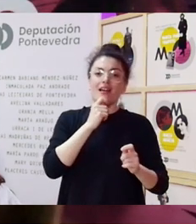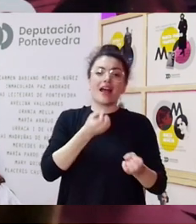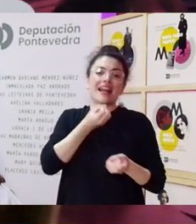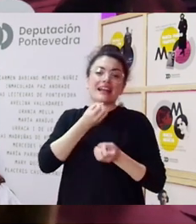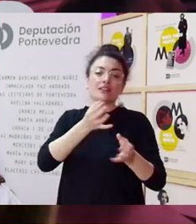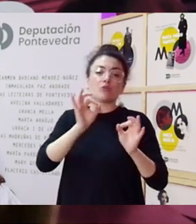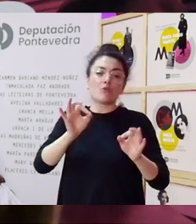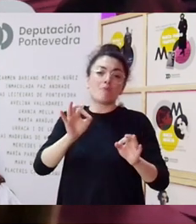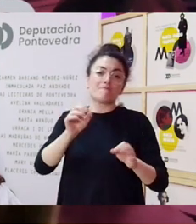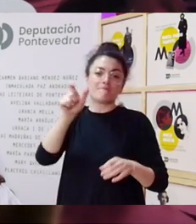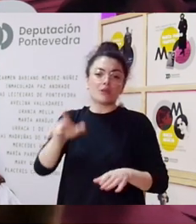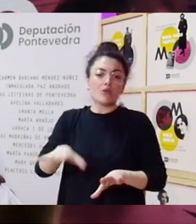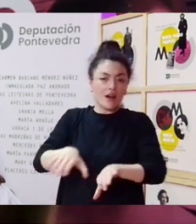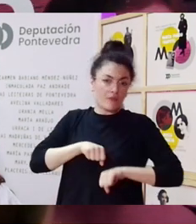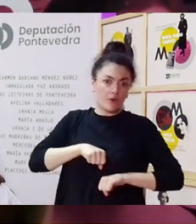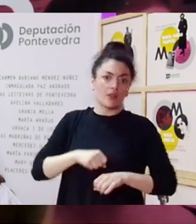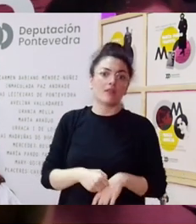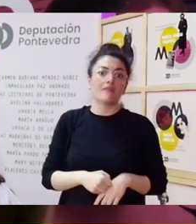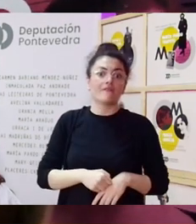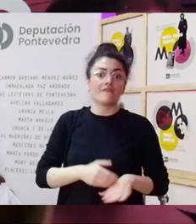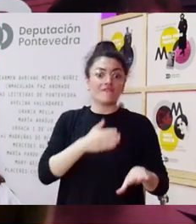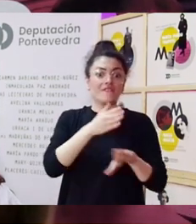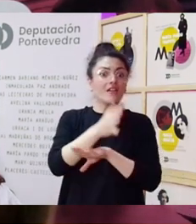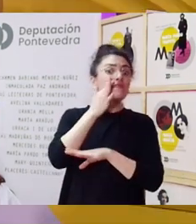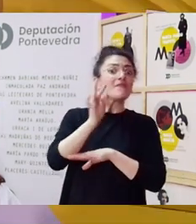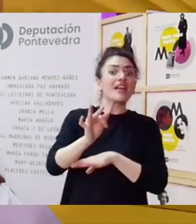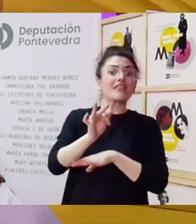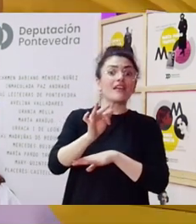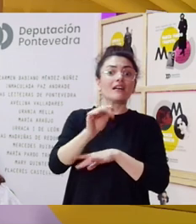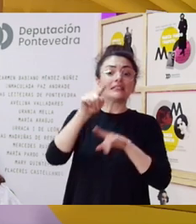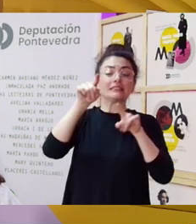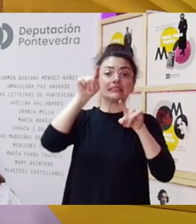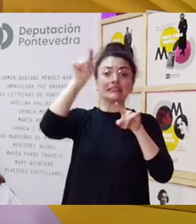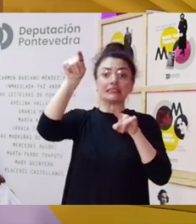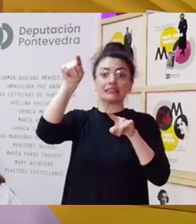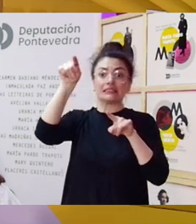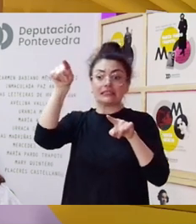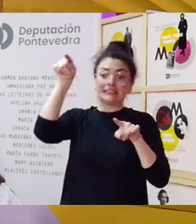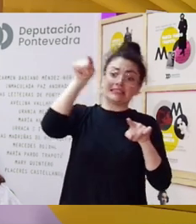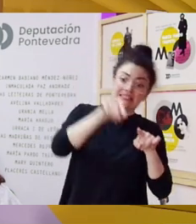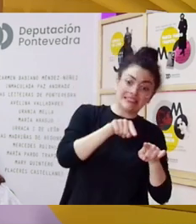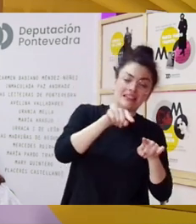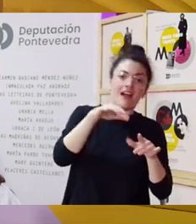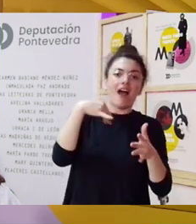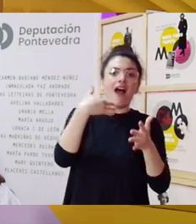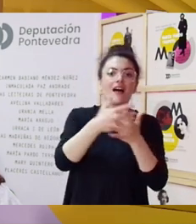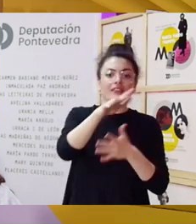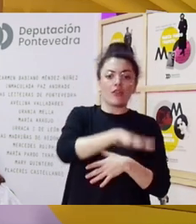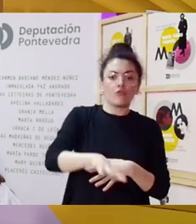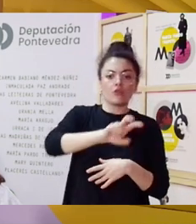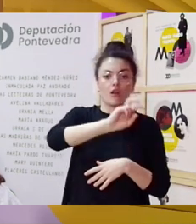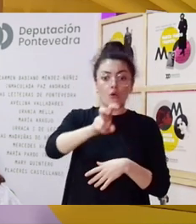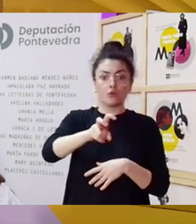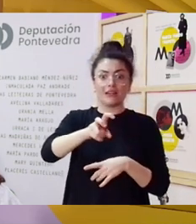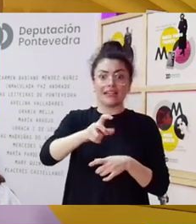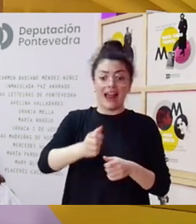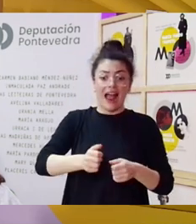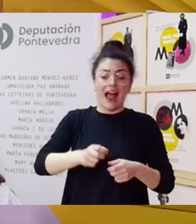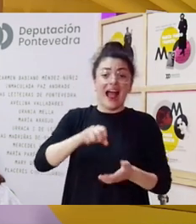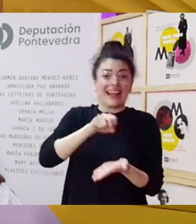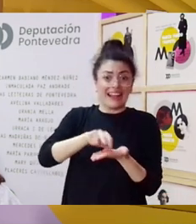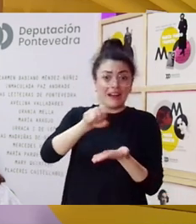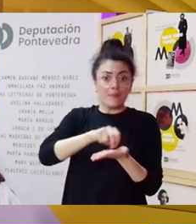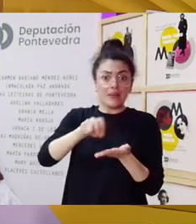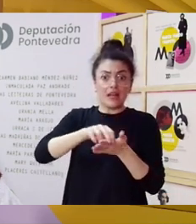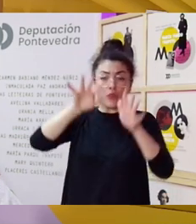Que foi desde Toulouse hasta onde estaba outro maquis, 22 kilómetros pola neve, porque non